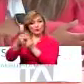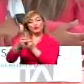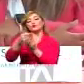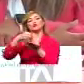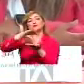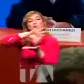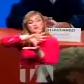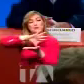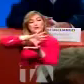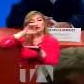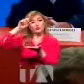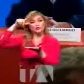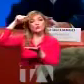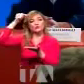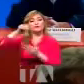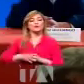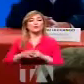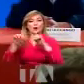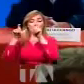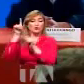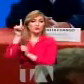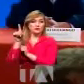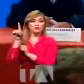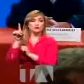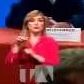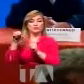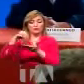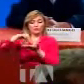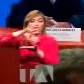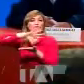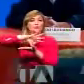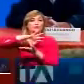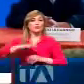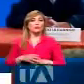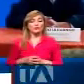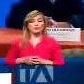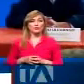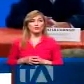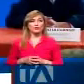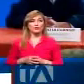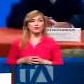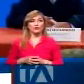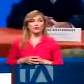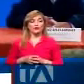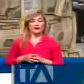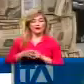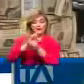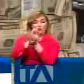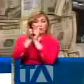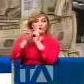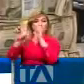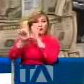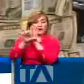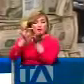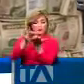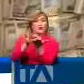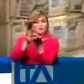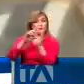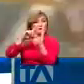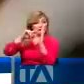periodo legislativo, Arauz dijo que en esta asamblea bloqueará la aprobación de la reforma al Código